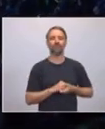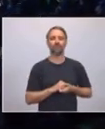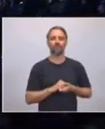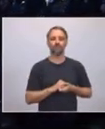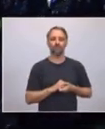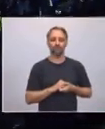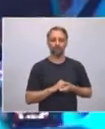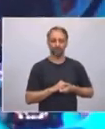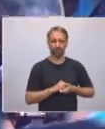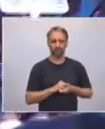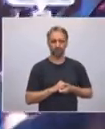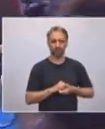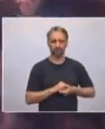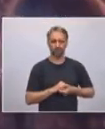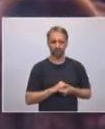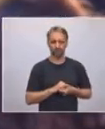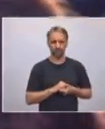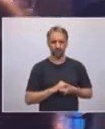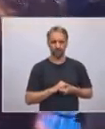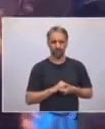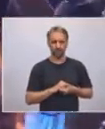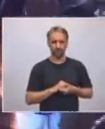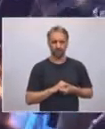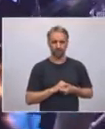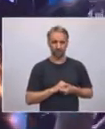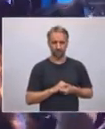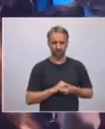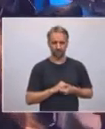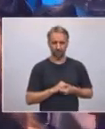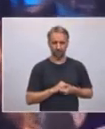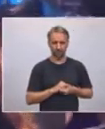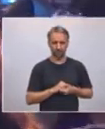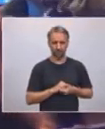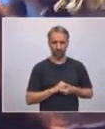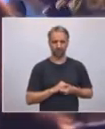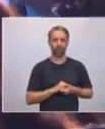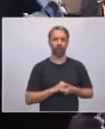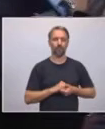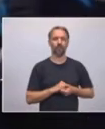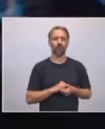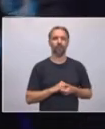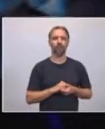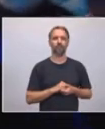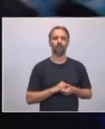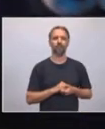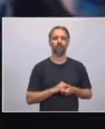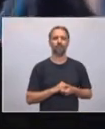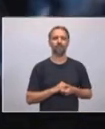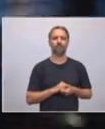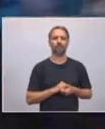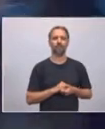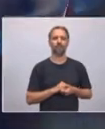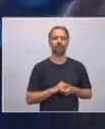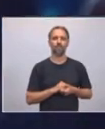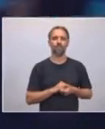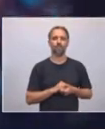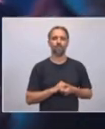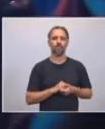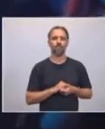llevó 4 años y nosotros no estamos orgullosos de los resultados. Pero la verdad, cuando uno hace la comparación, pues tenés que pensar